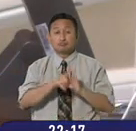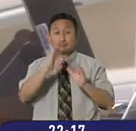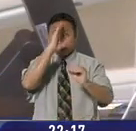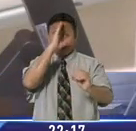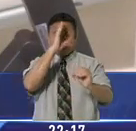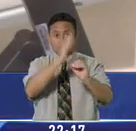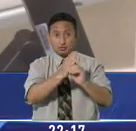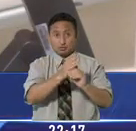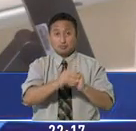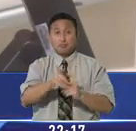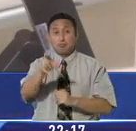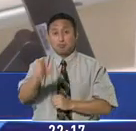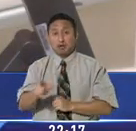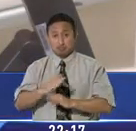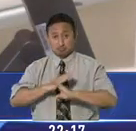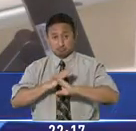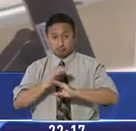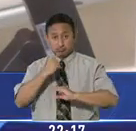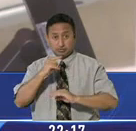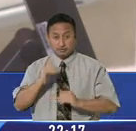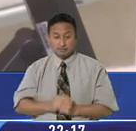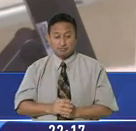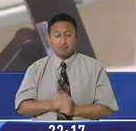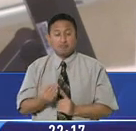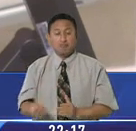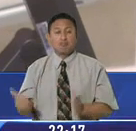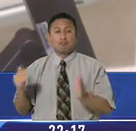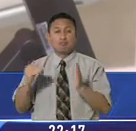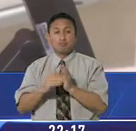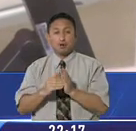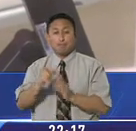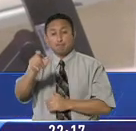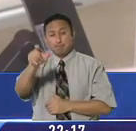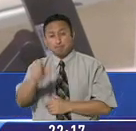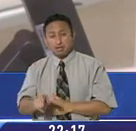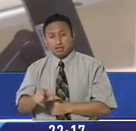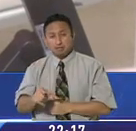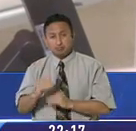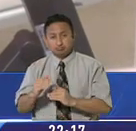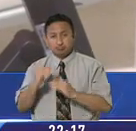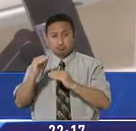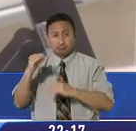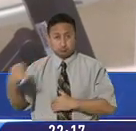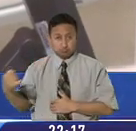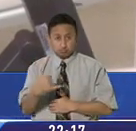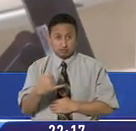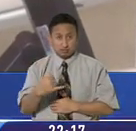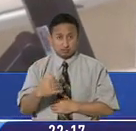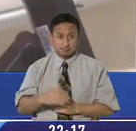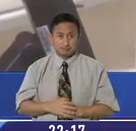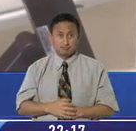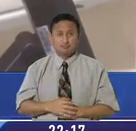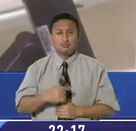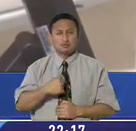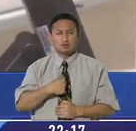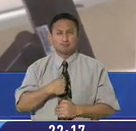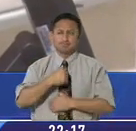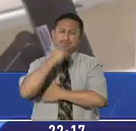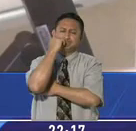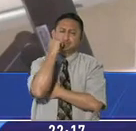palabras de quienes lo defienden, reivindicar a las víctimas de violación. Y yo me